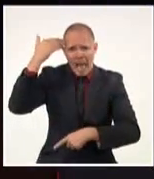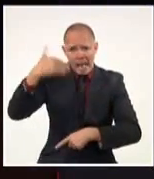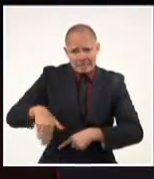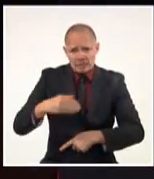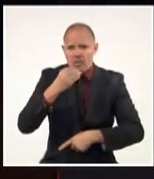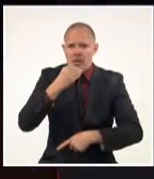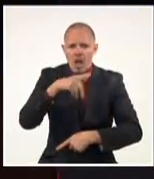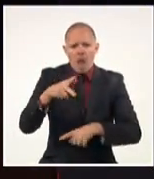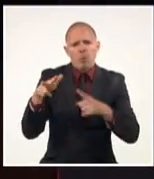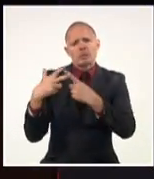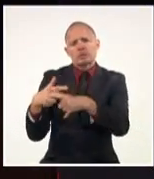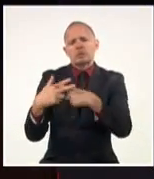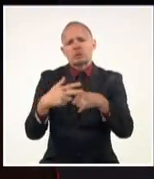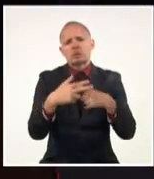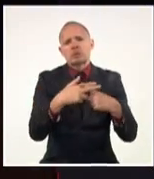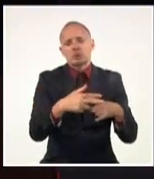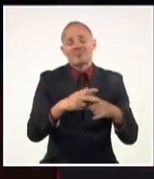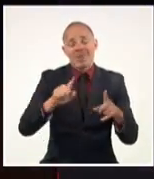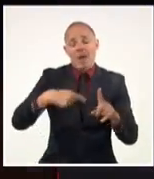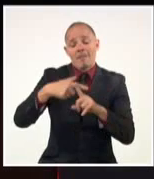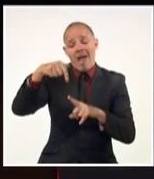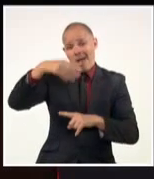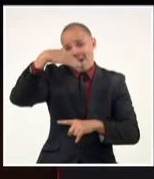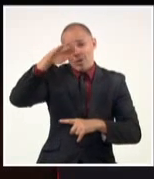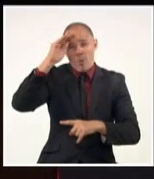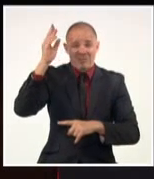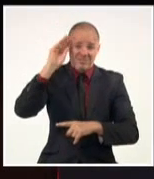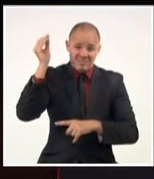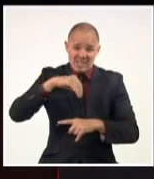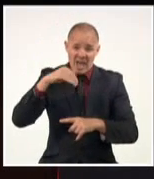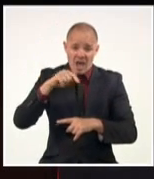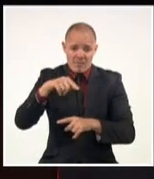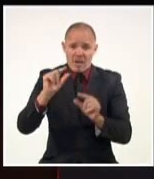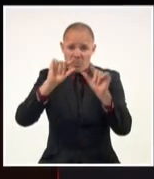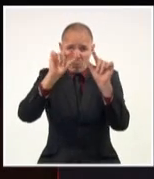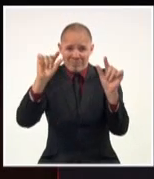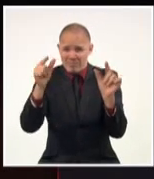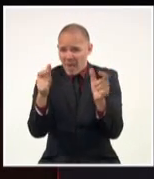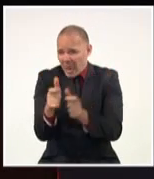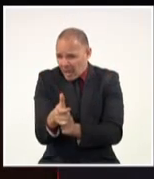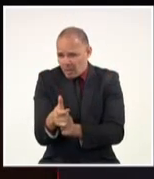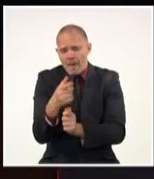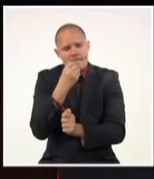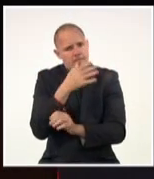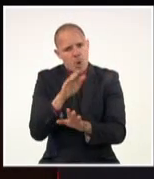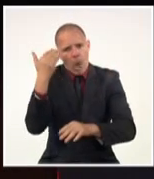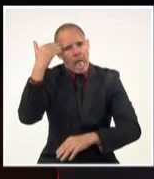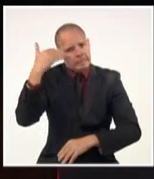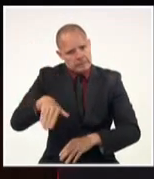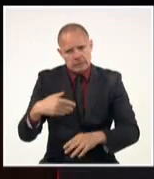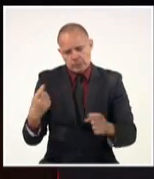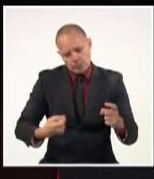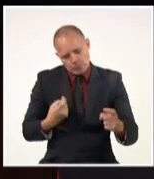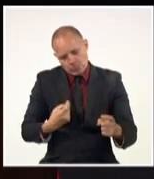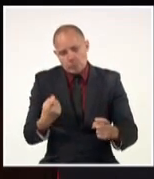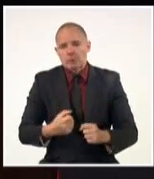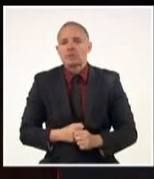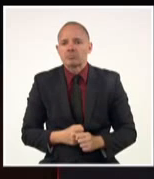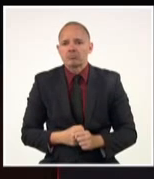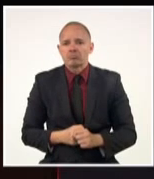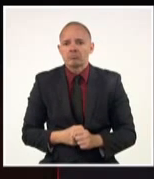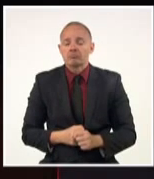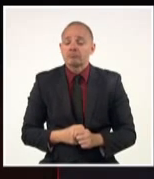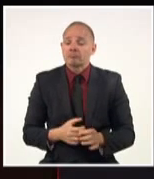la condición del país pequeño y nuestras propias limitaciones. En las potencialidades infinitas de esas